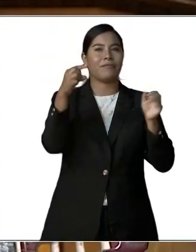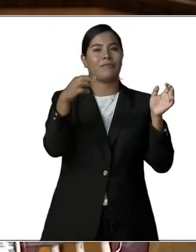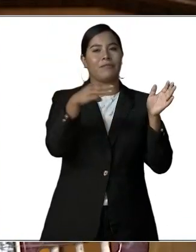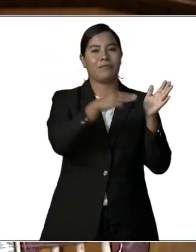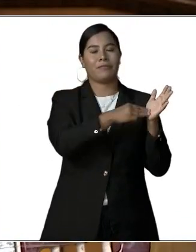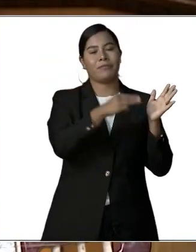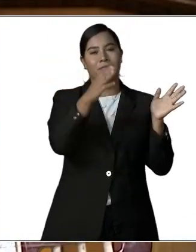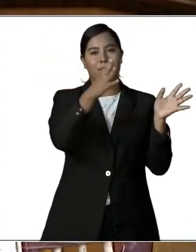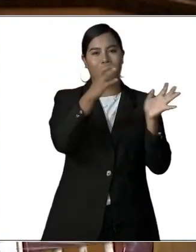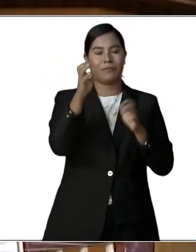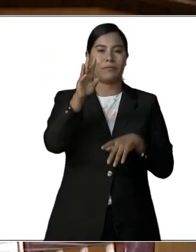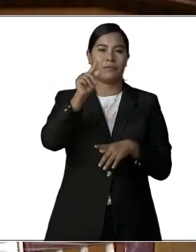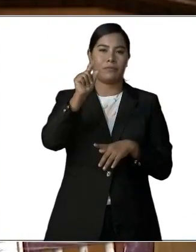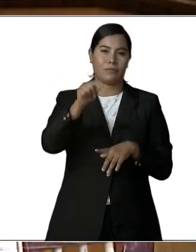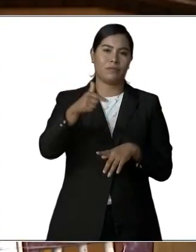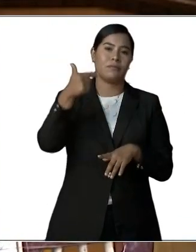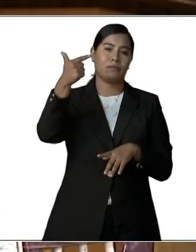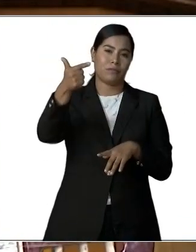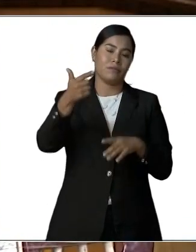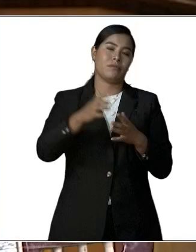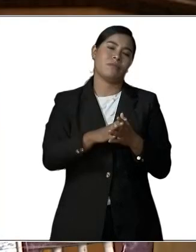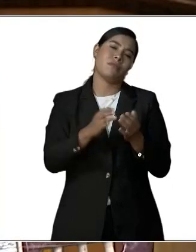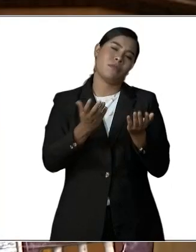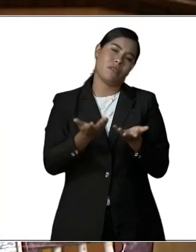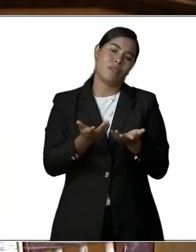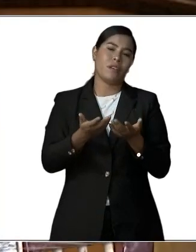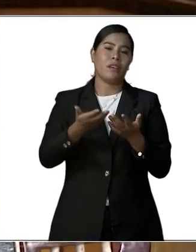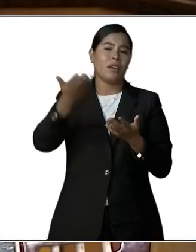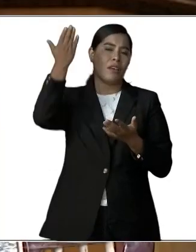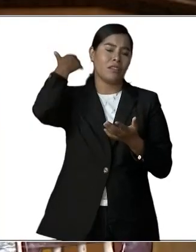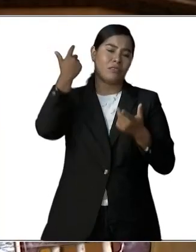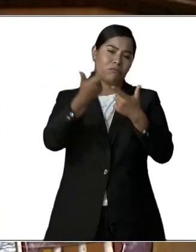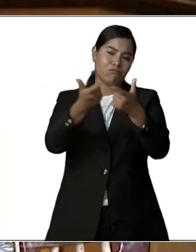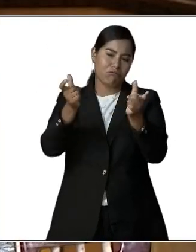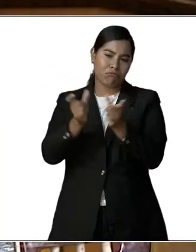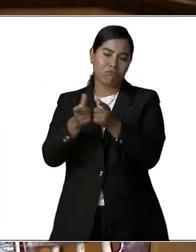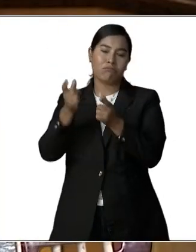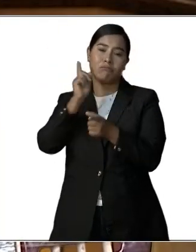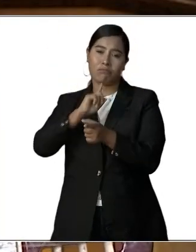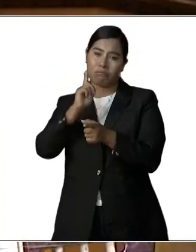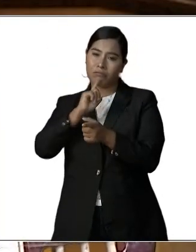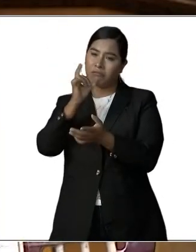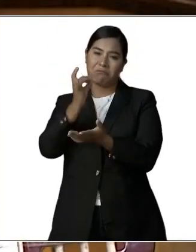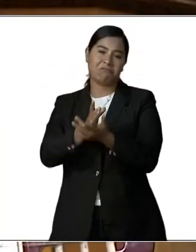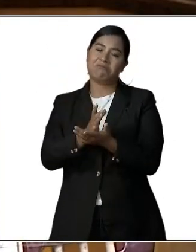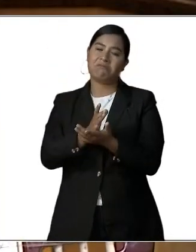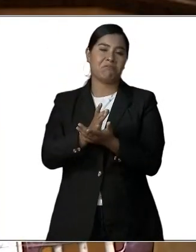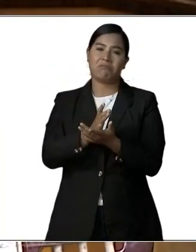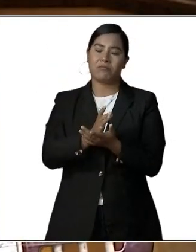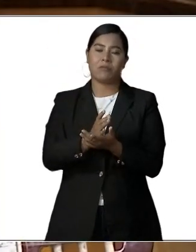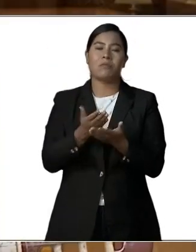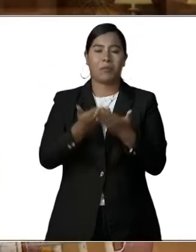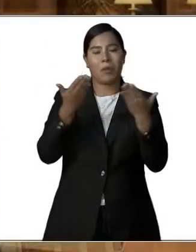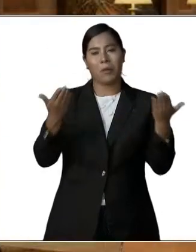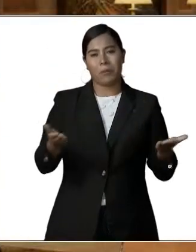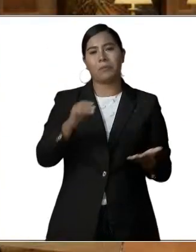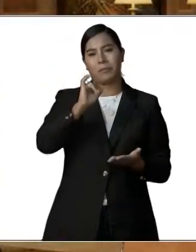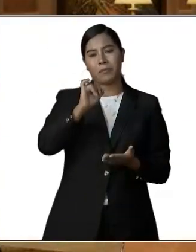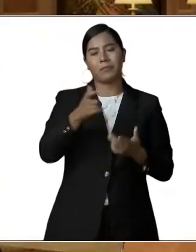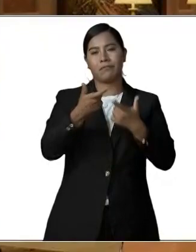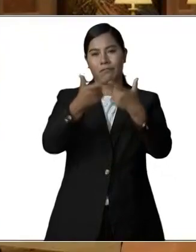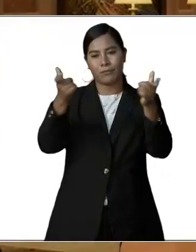pero. Y pocas rondallas femeniles. Ahorita hay mucha más rondalla, sí, mixta. No muchas